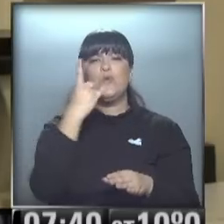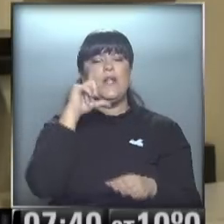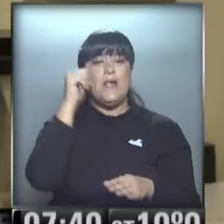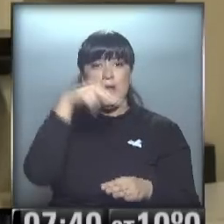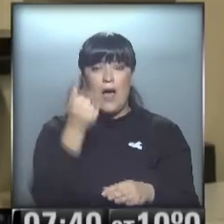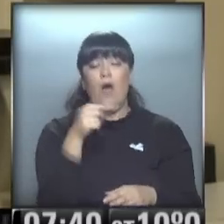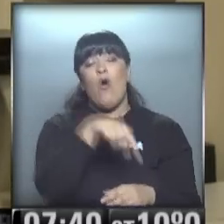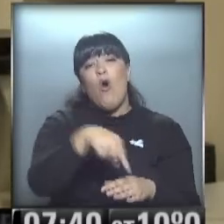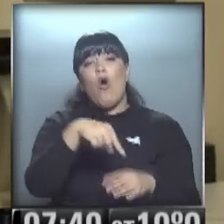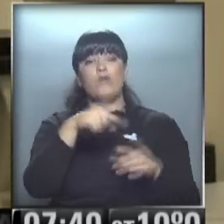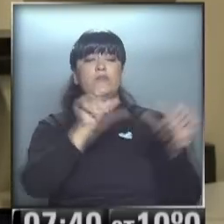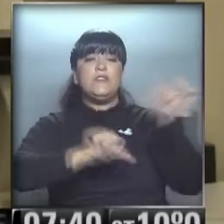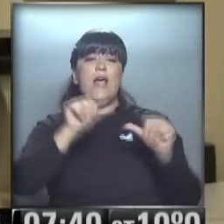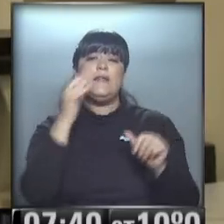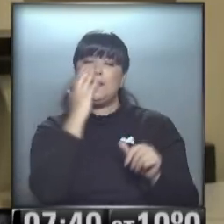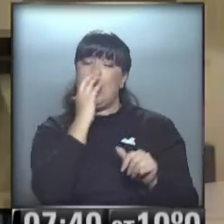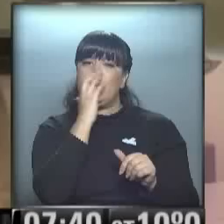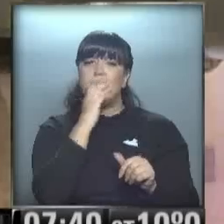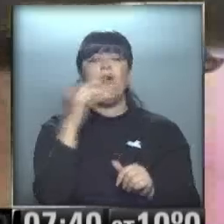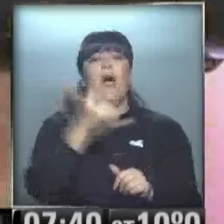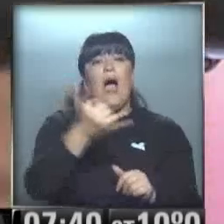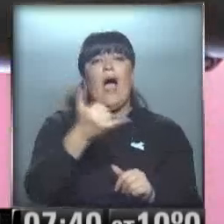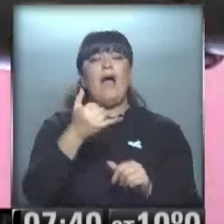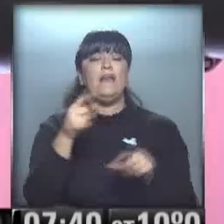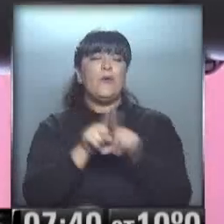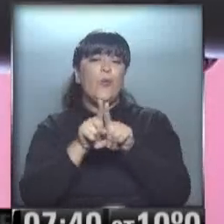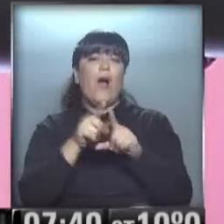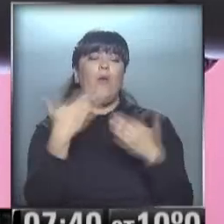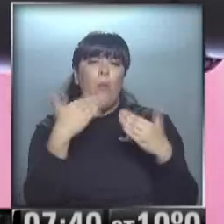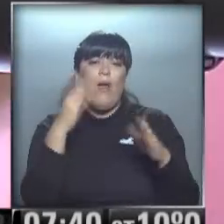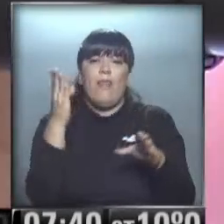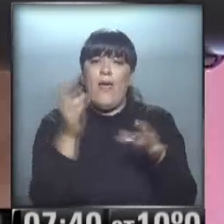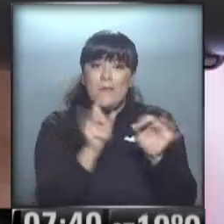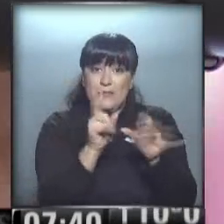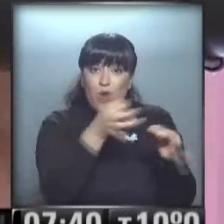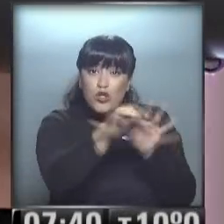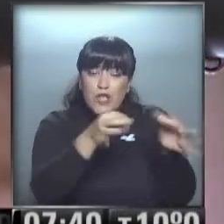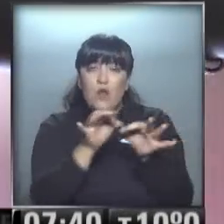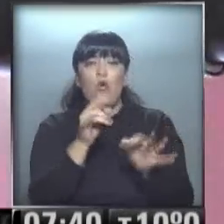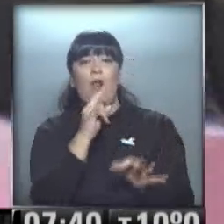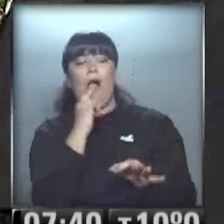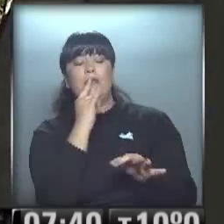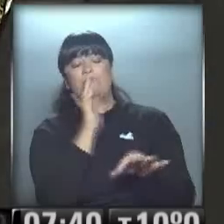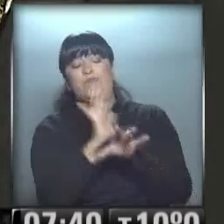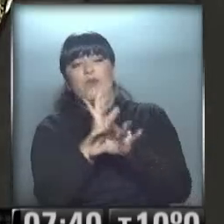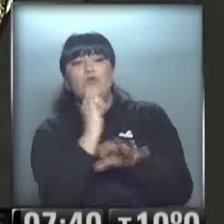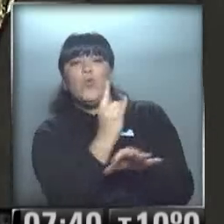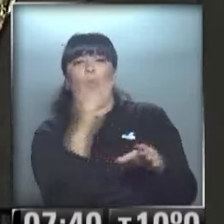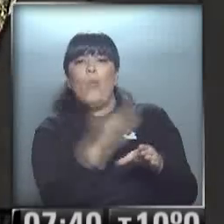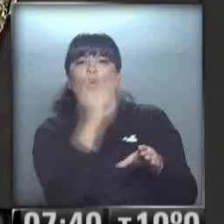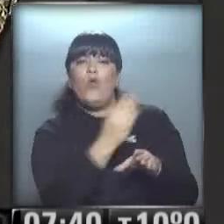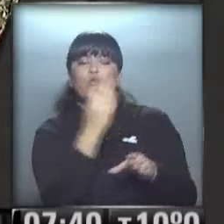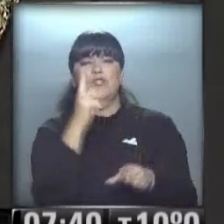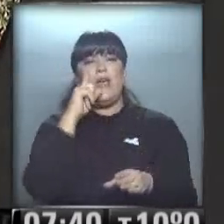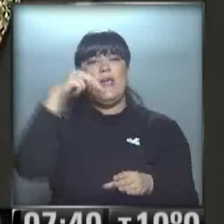ambientes de la ciencia hay una sinergia para desarrollar estos tratamientos celulares y sacarlos de una vez